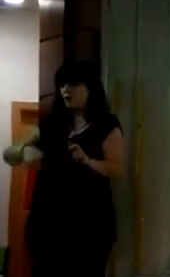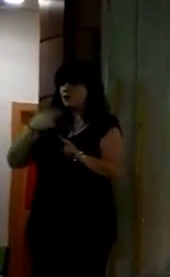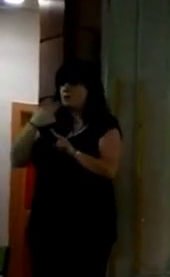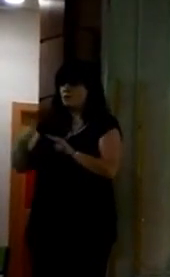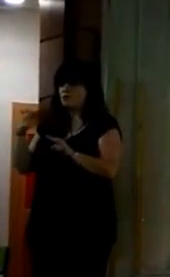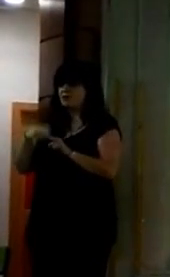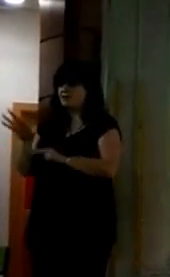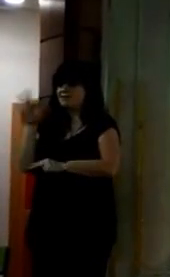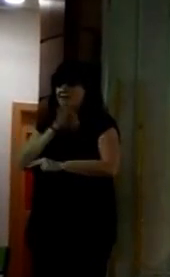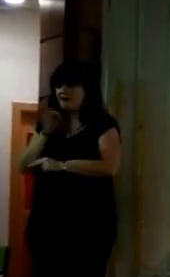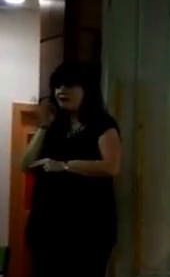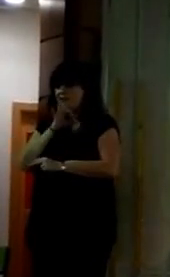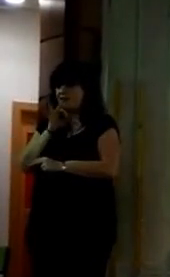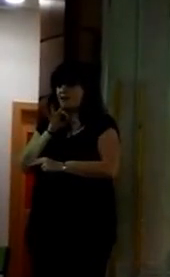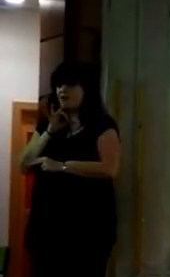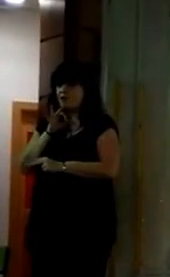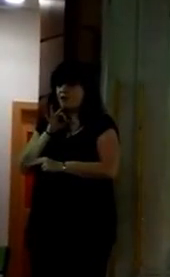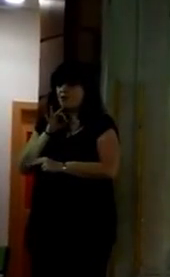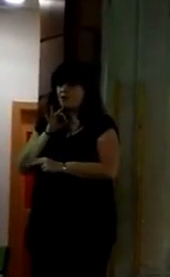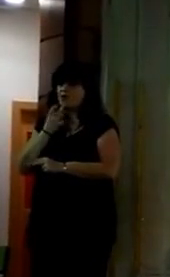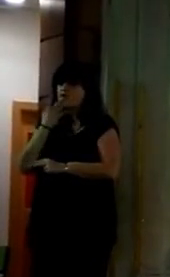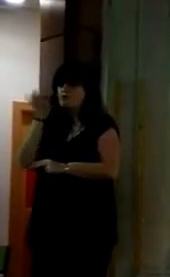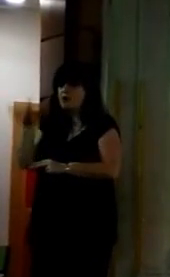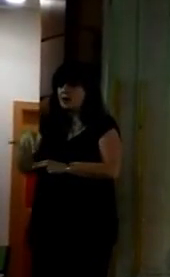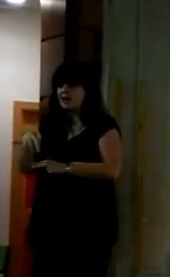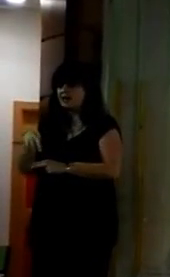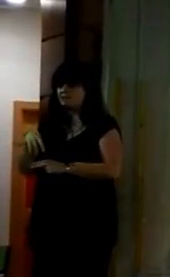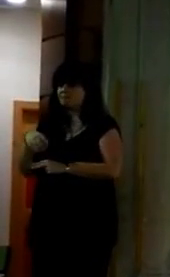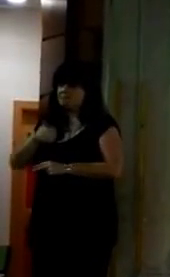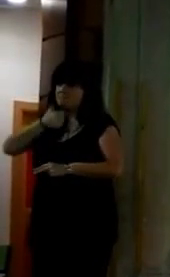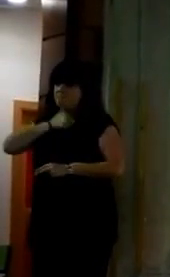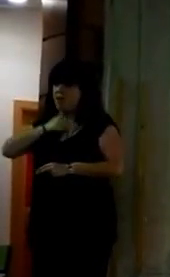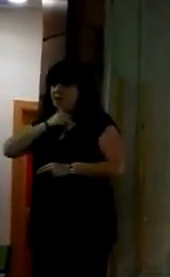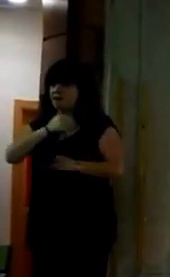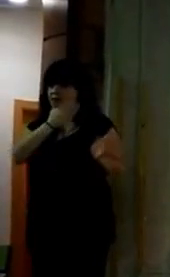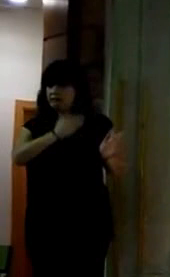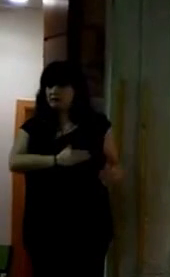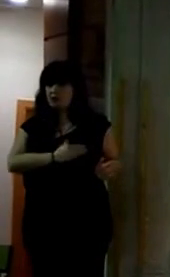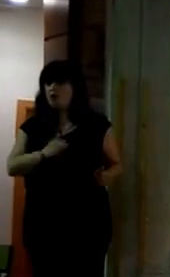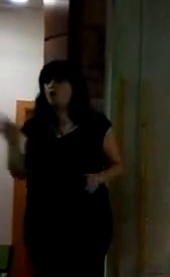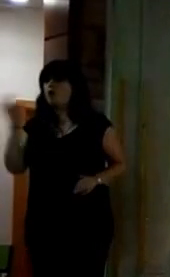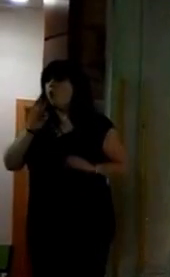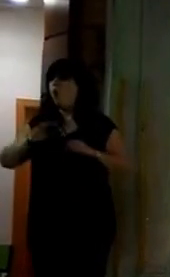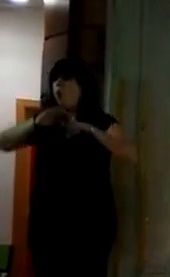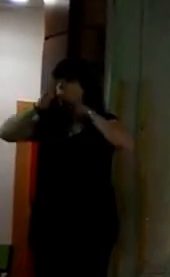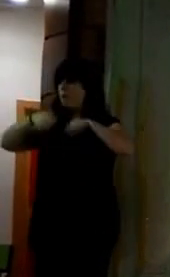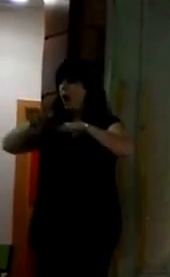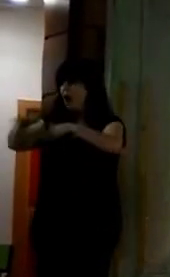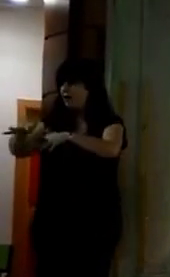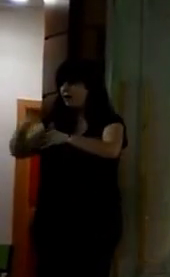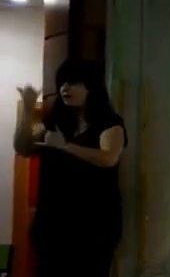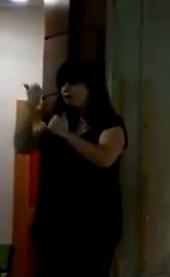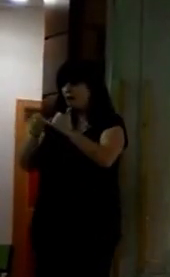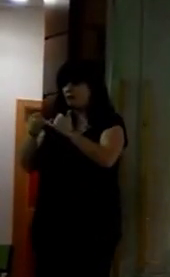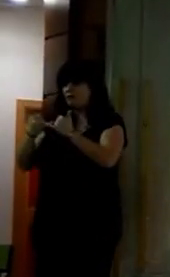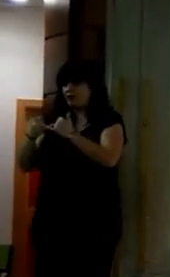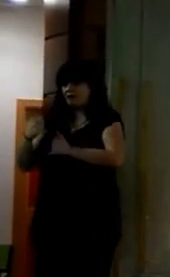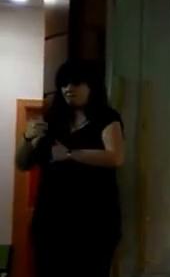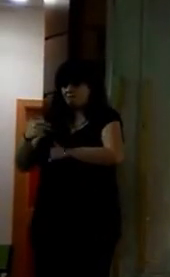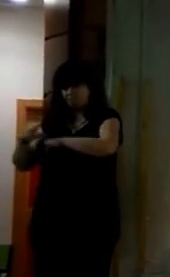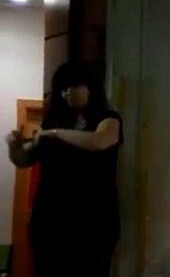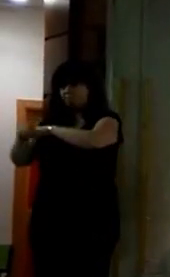política galega do último medio século que é Xosé Manuel Beiras, a das mareas cidadáns que chegaron ás alcaldías